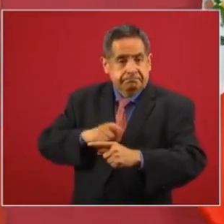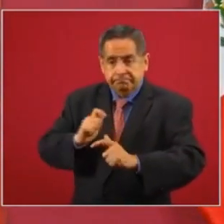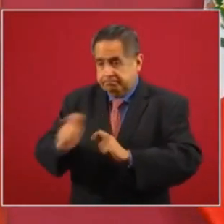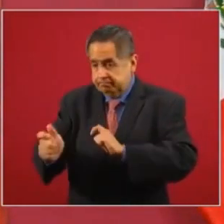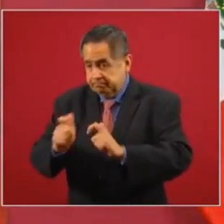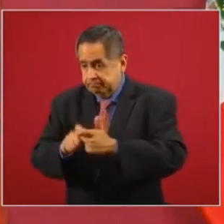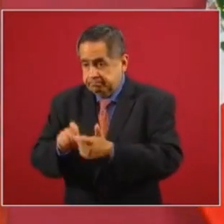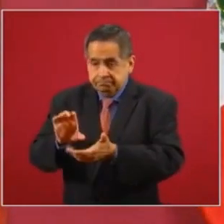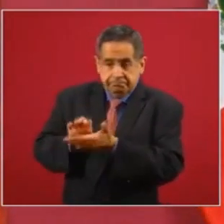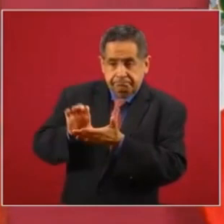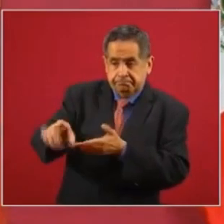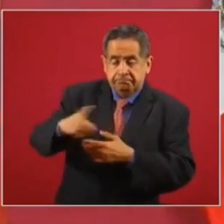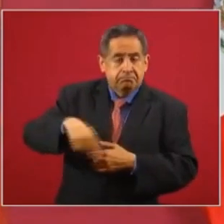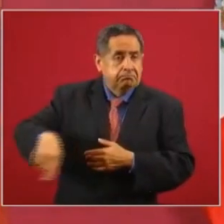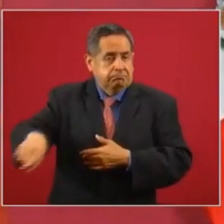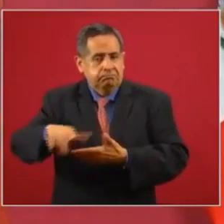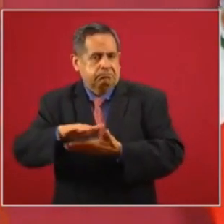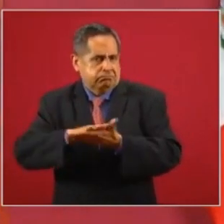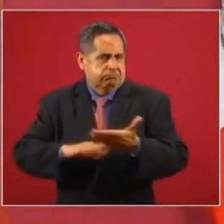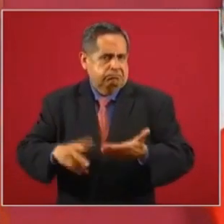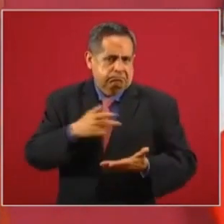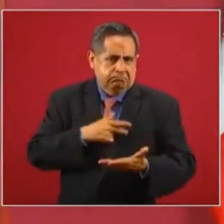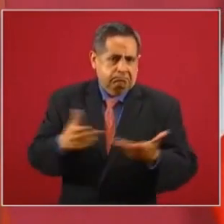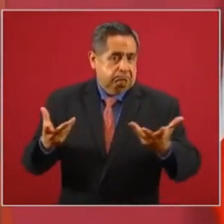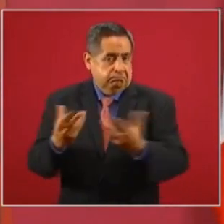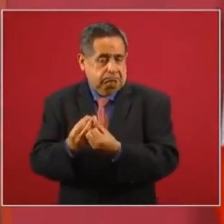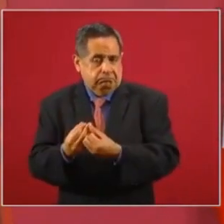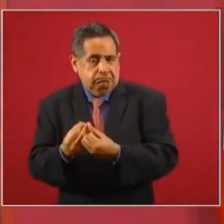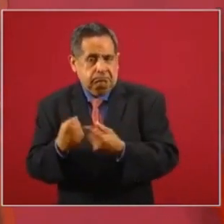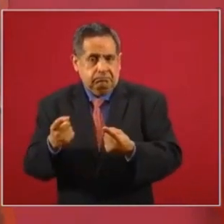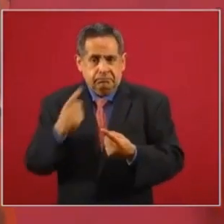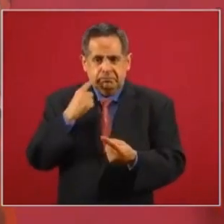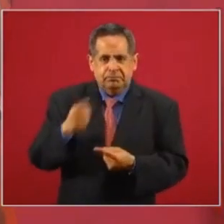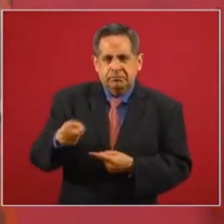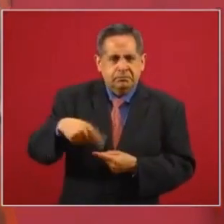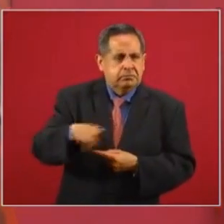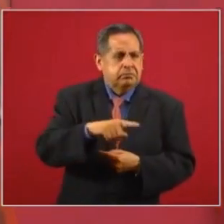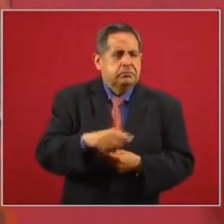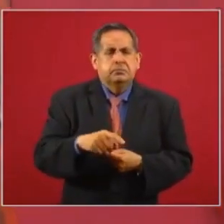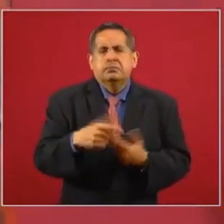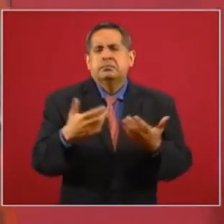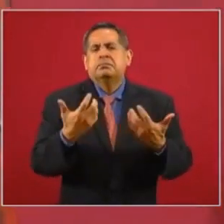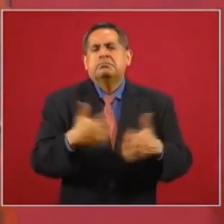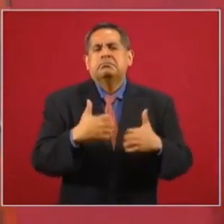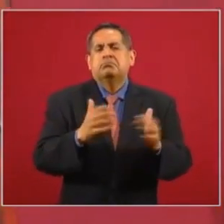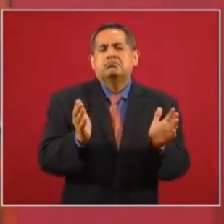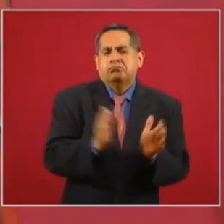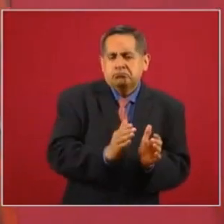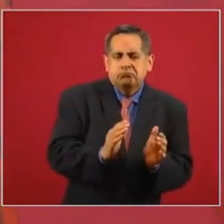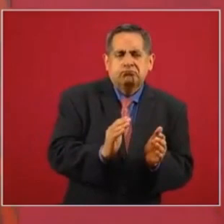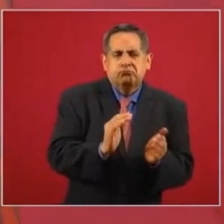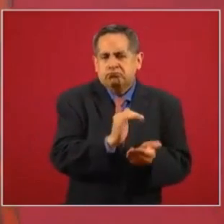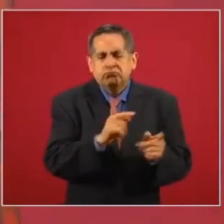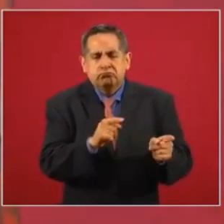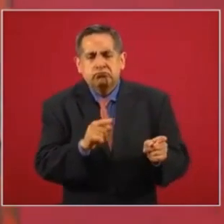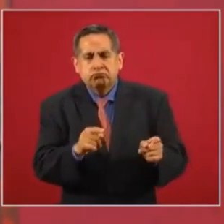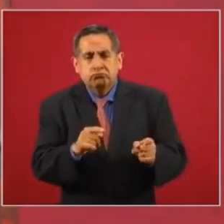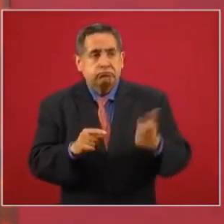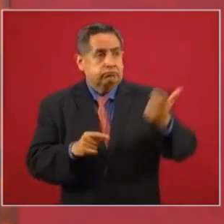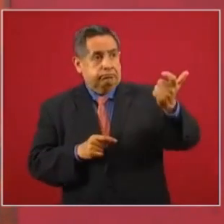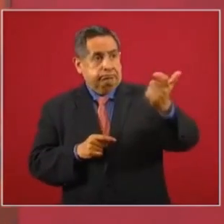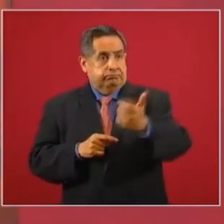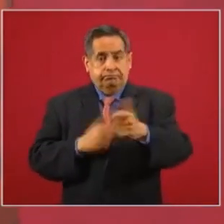estamos destinando a la gente humilde, a la gente pobre, a las pequeñas, medianas empresas, y las